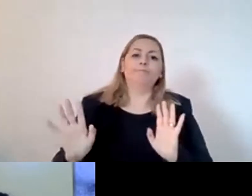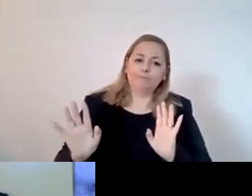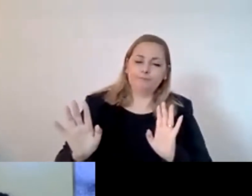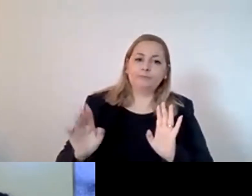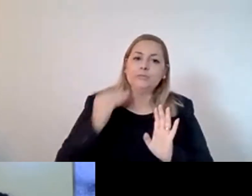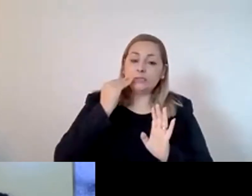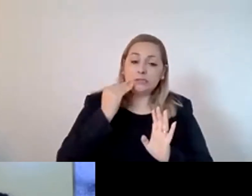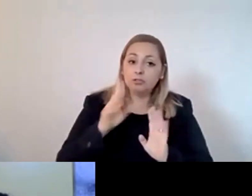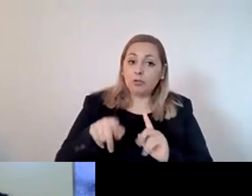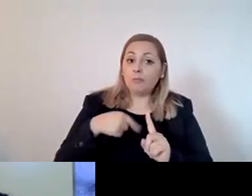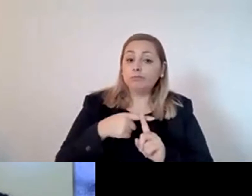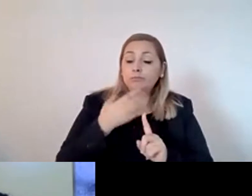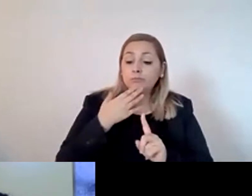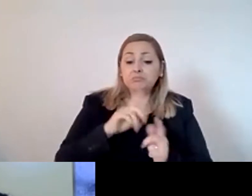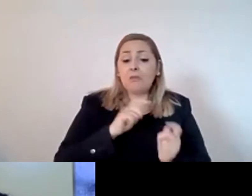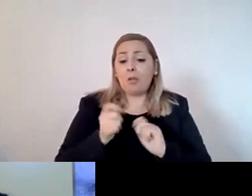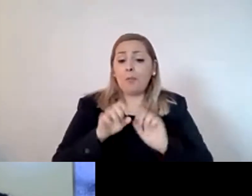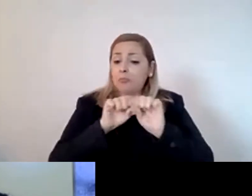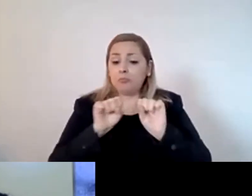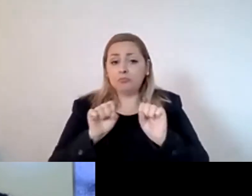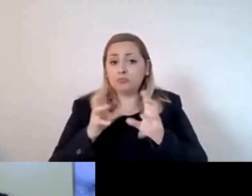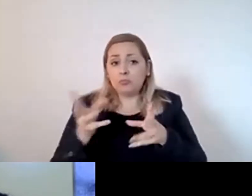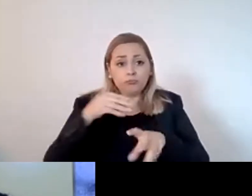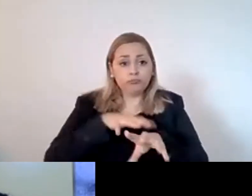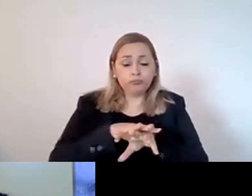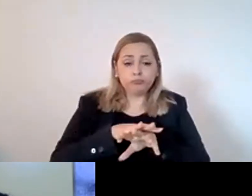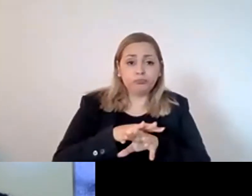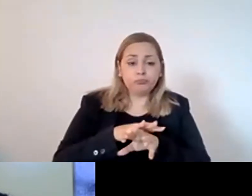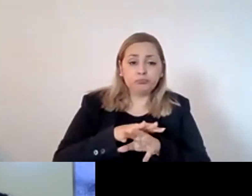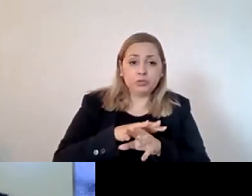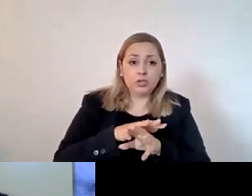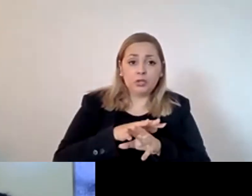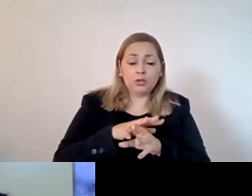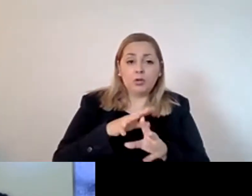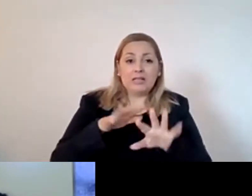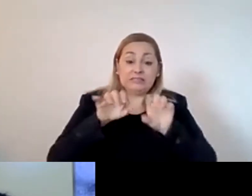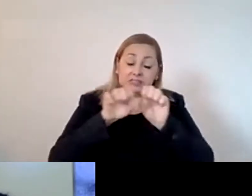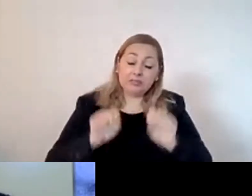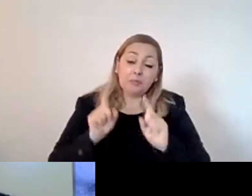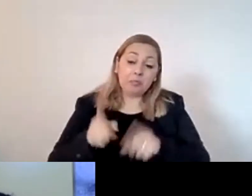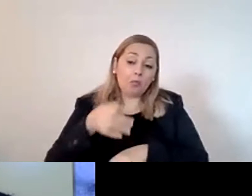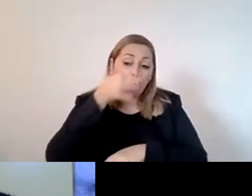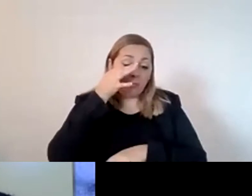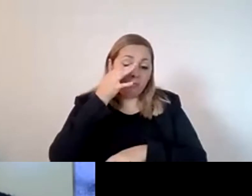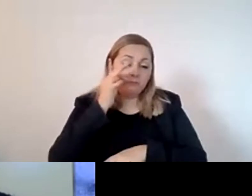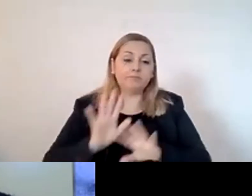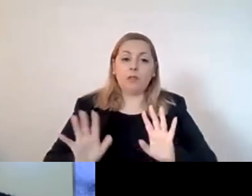niño además se ha adecuado al sistema, a lo mejor habría que observarlo.